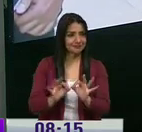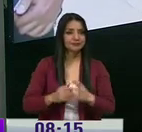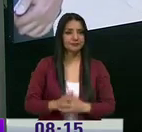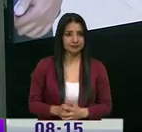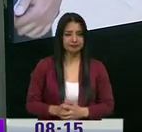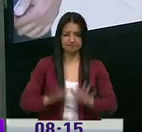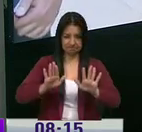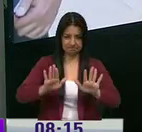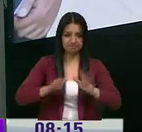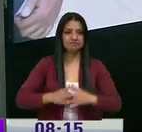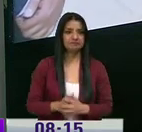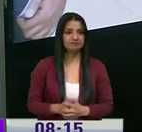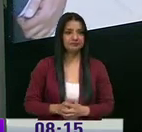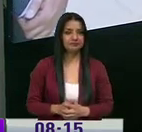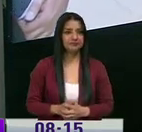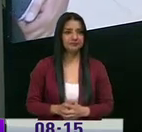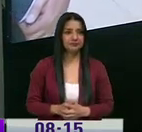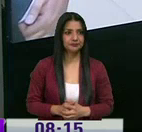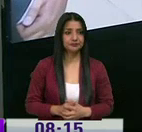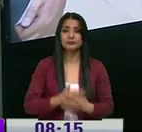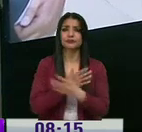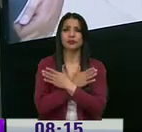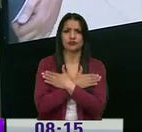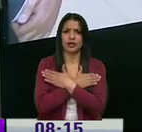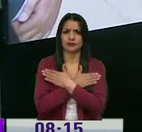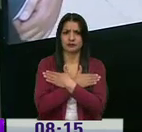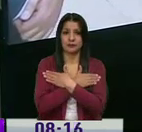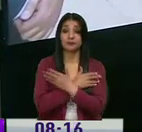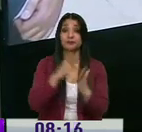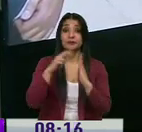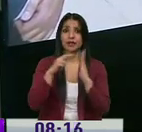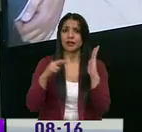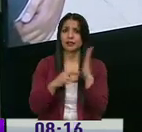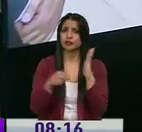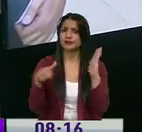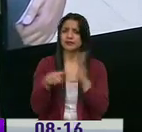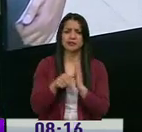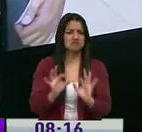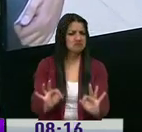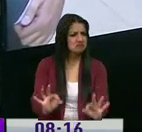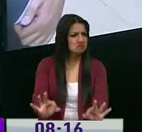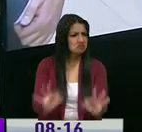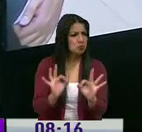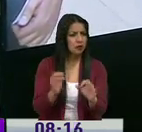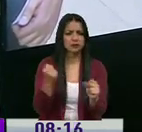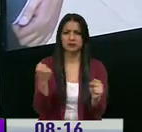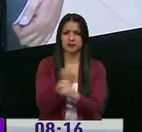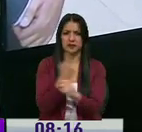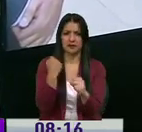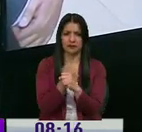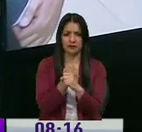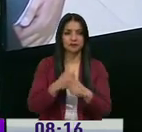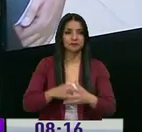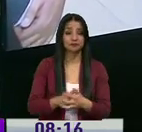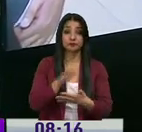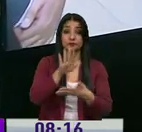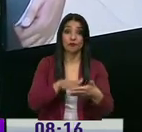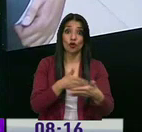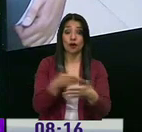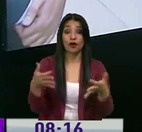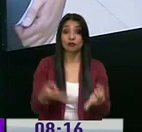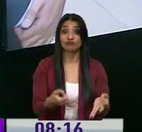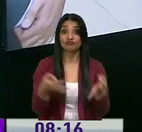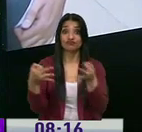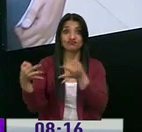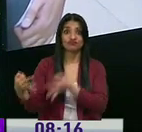déjenme por favor decirles que les felicito porque el trabajo de ellos es realmente eficiente y creo que con esta extensión de horarios, mi querida Andrea, va